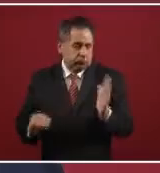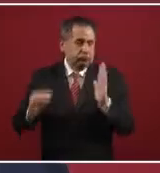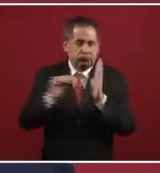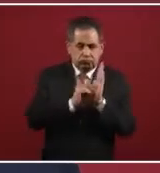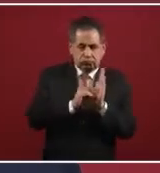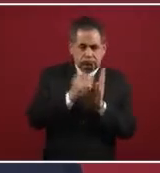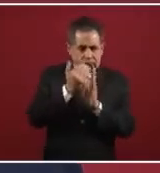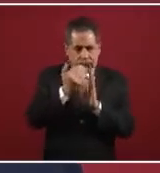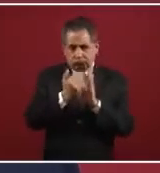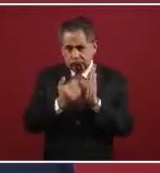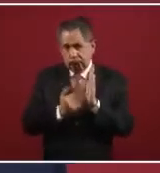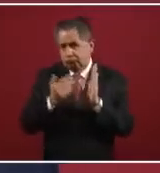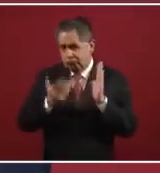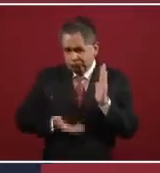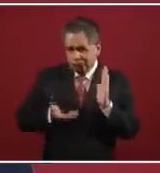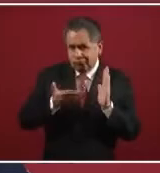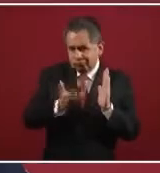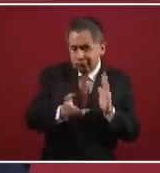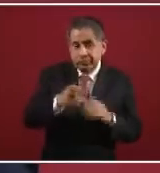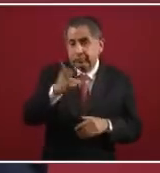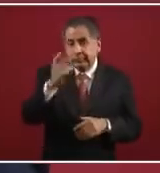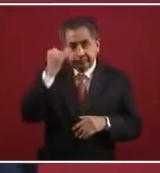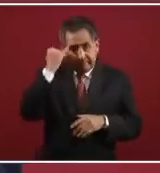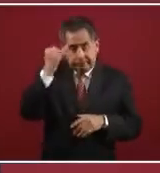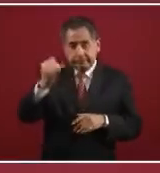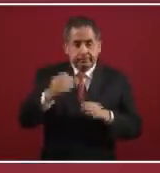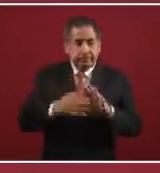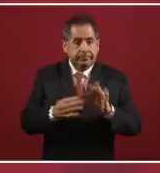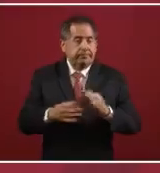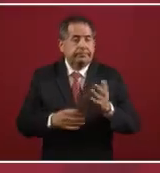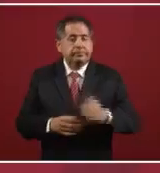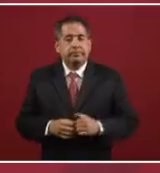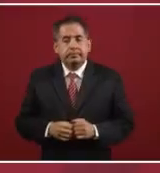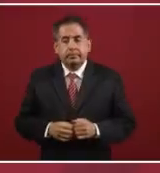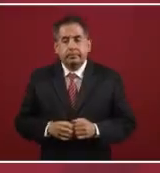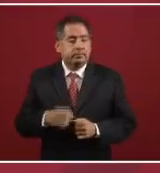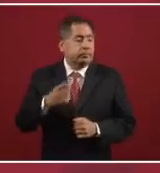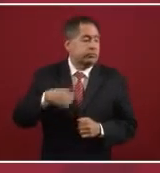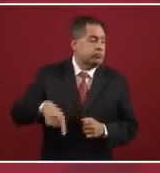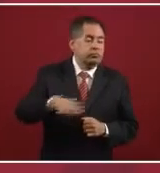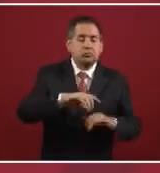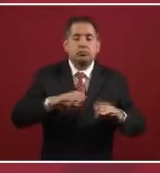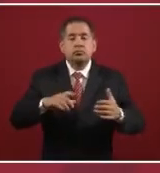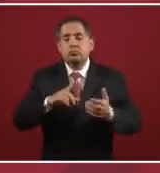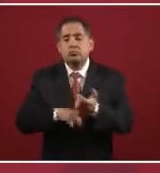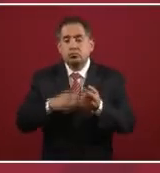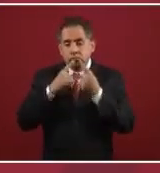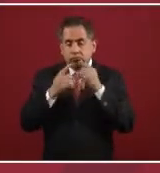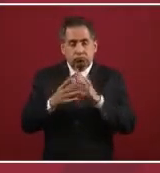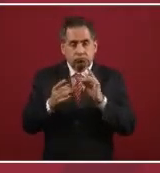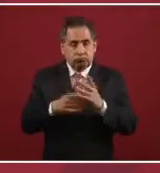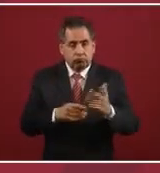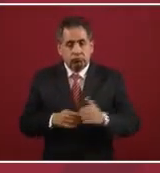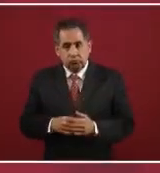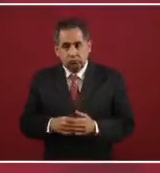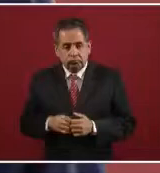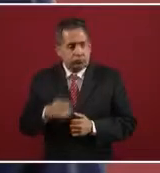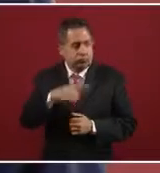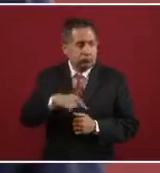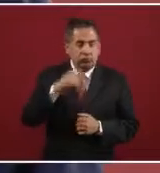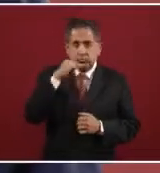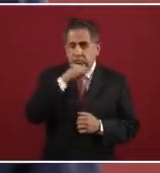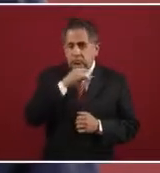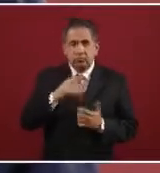planteando esto. Pero imagínense, para los conservadores y su hipocresía,